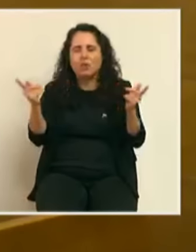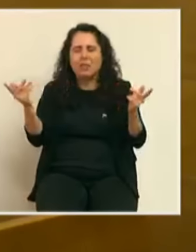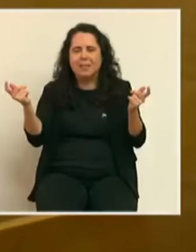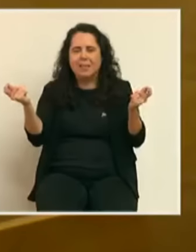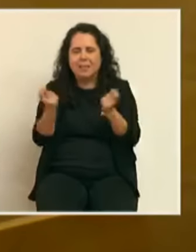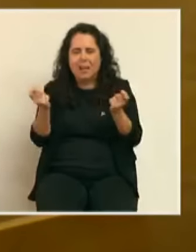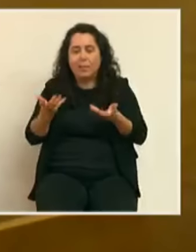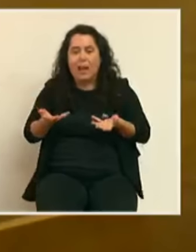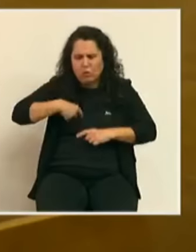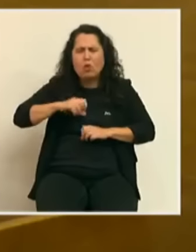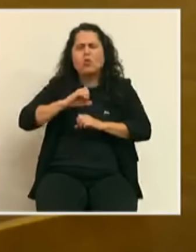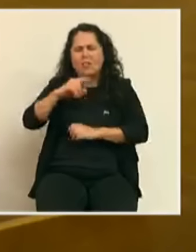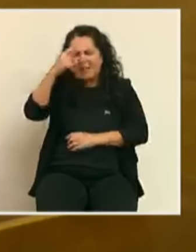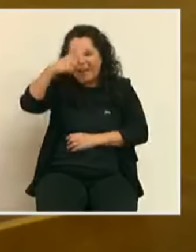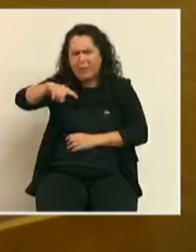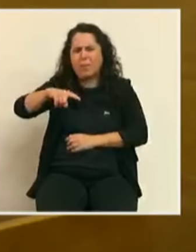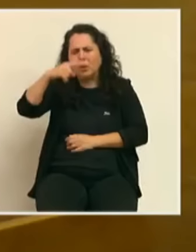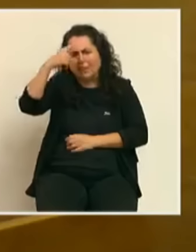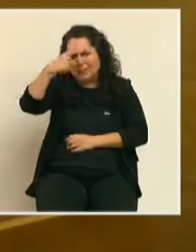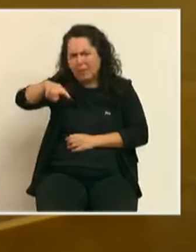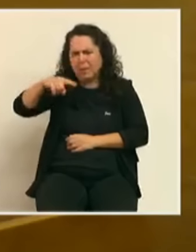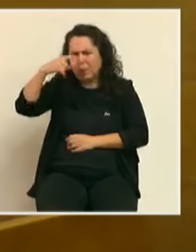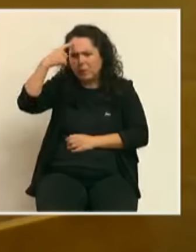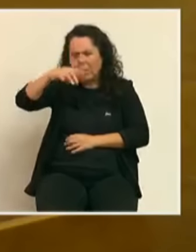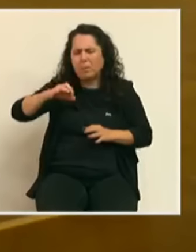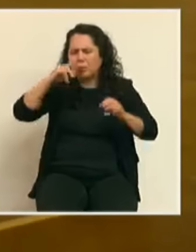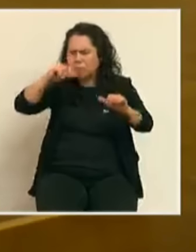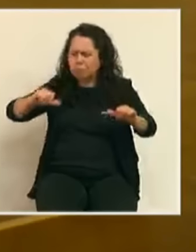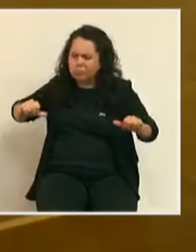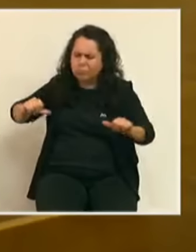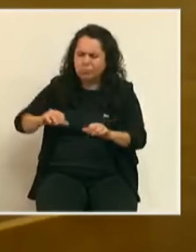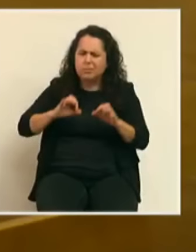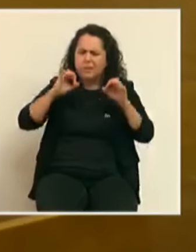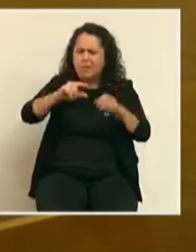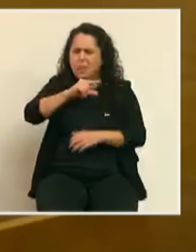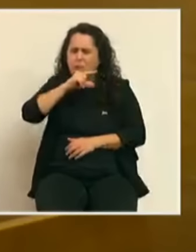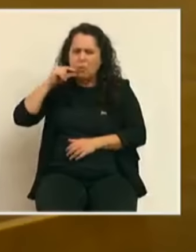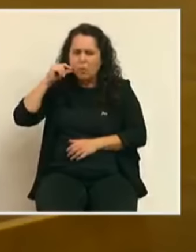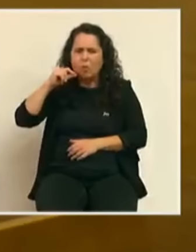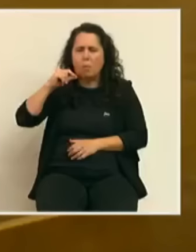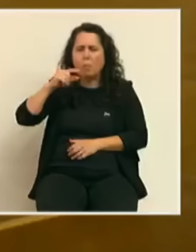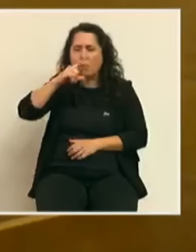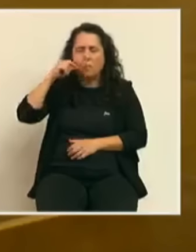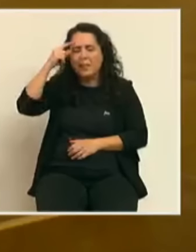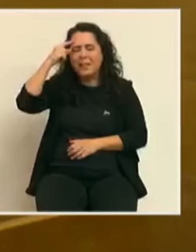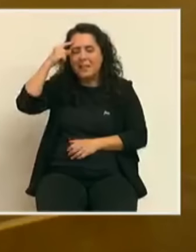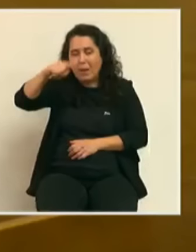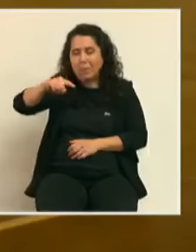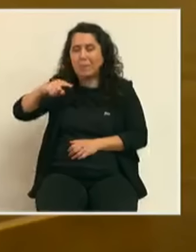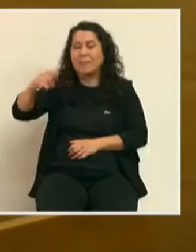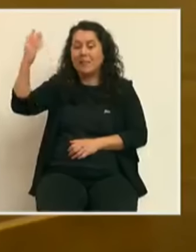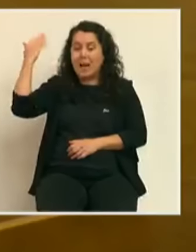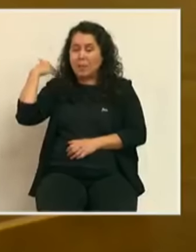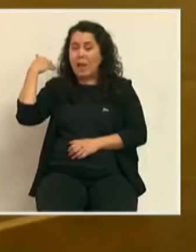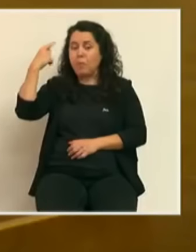que ayudaban a las personas. Como siempre hemos estado compromisos, hemos sabido, sabremos y estaremos